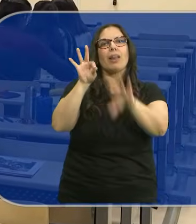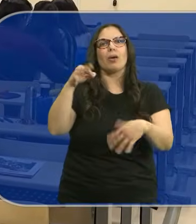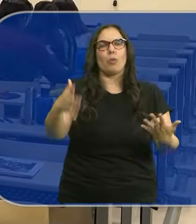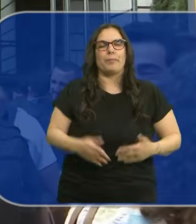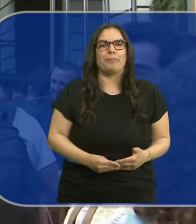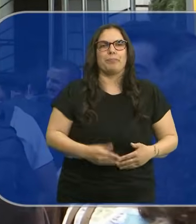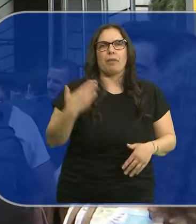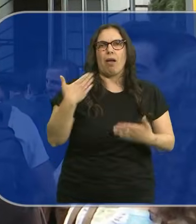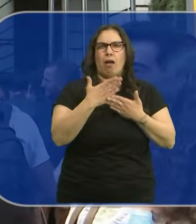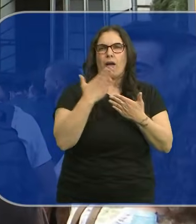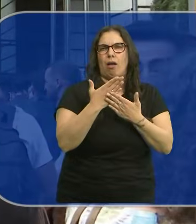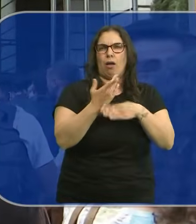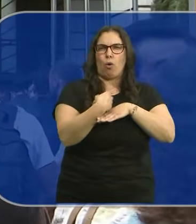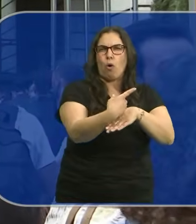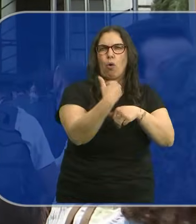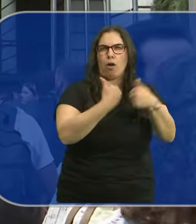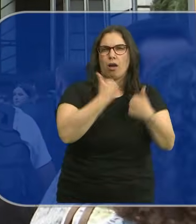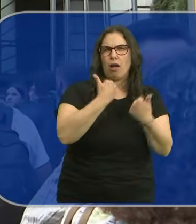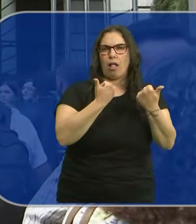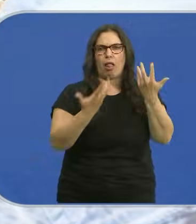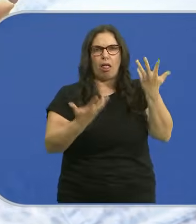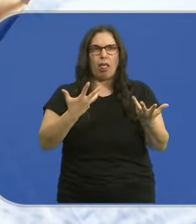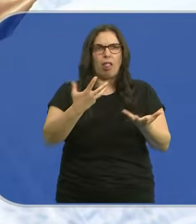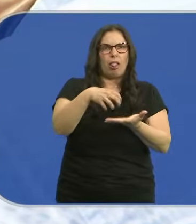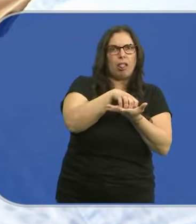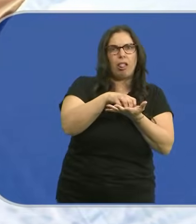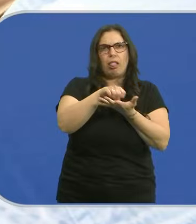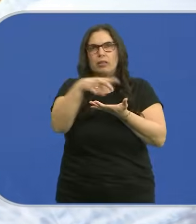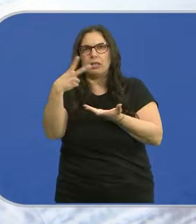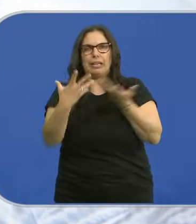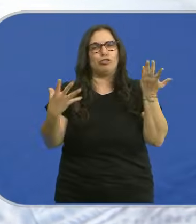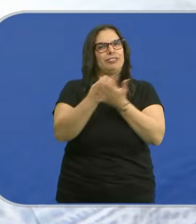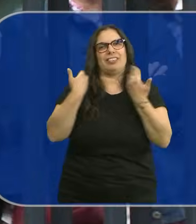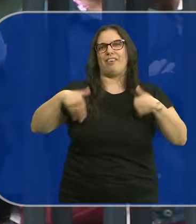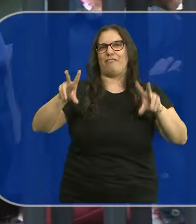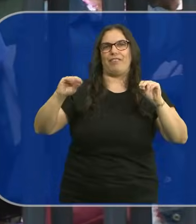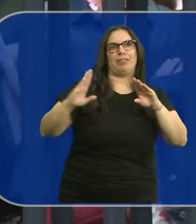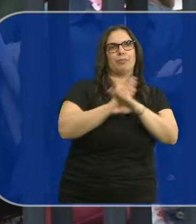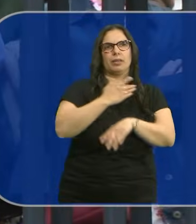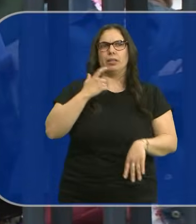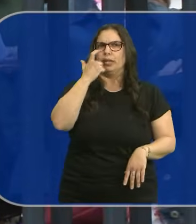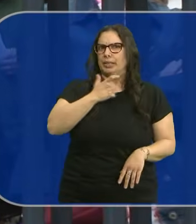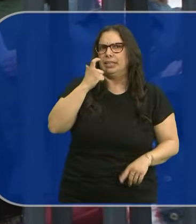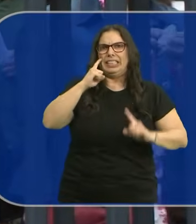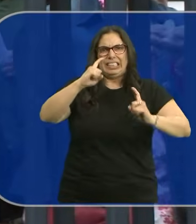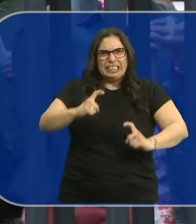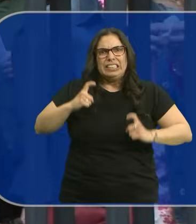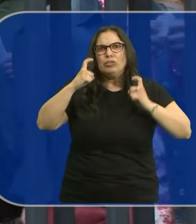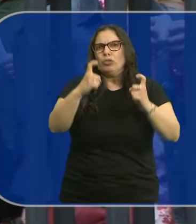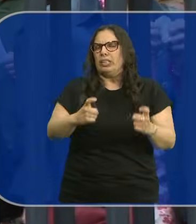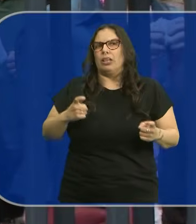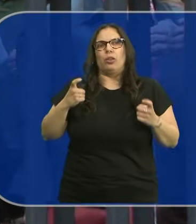Atrás quedan ya las horas de estudio, el examen y la incertidumbre en torno a los resultados. Es mucho tiempo, mucho esfuerzo,